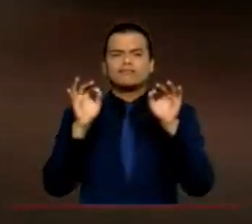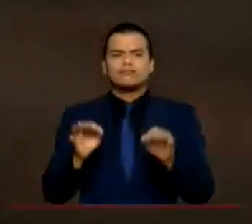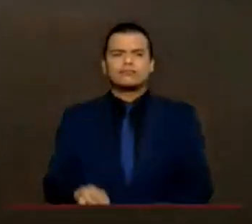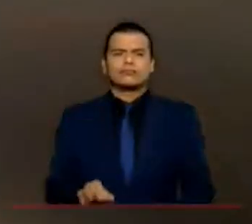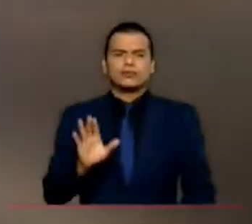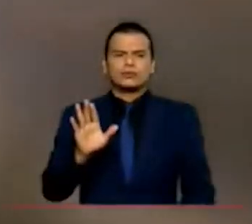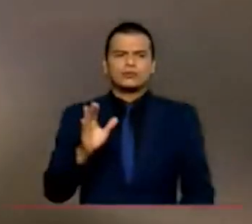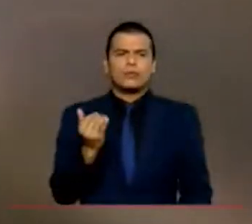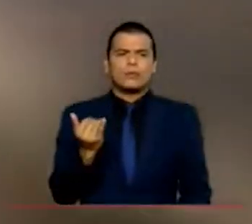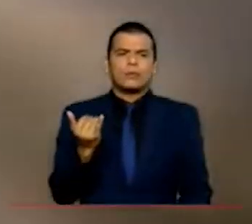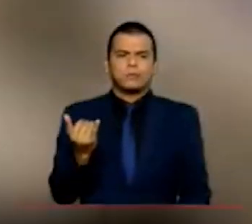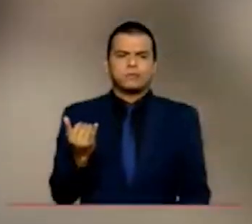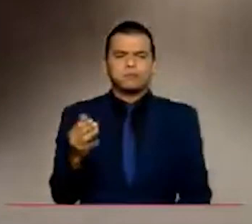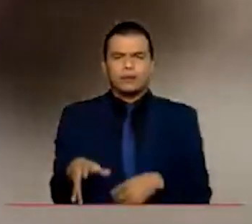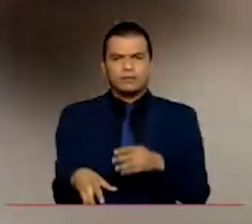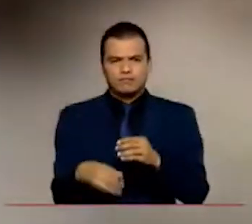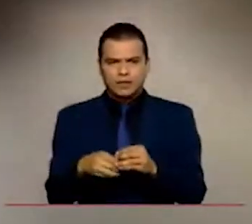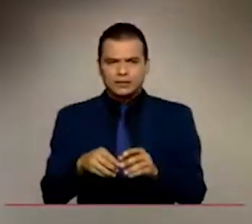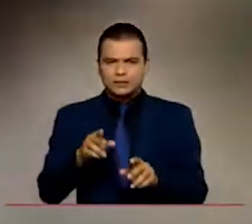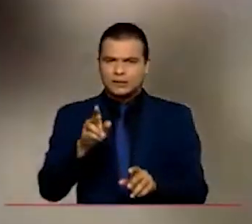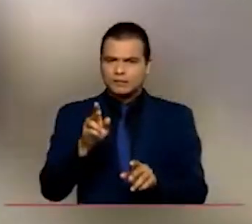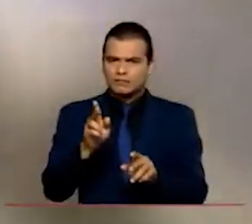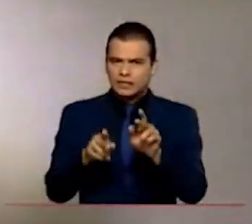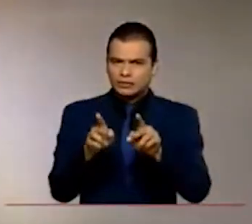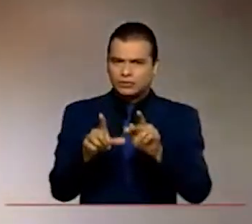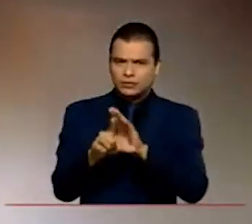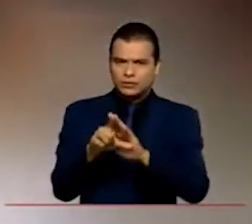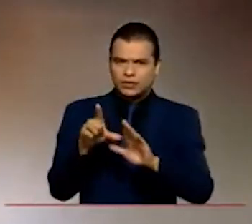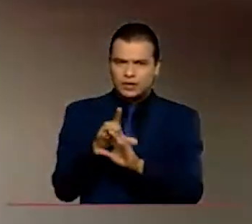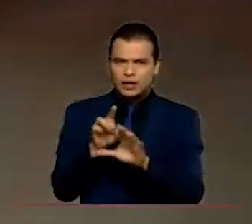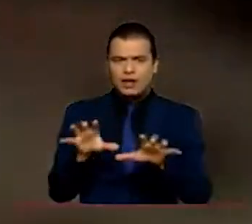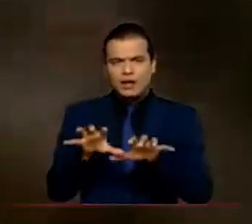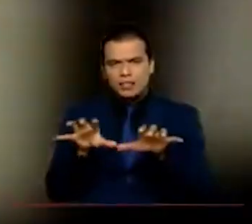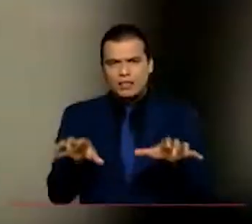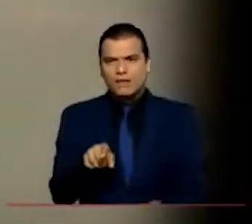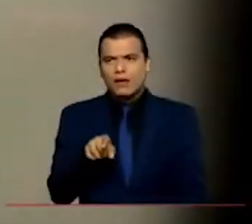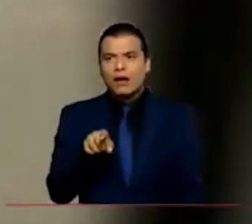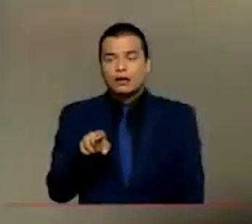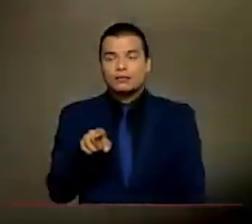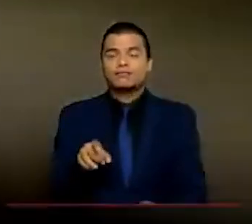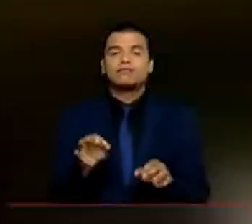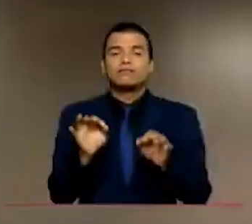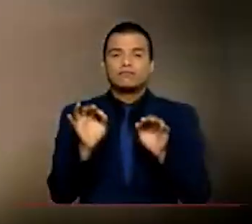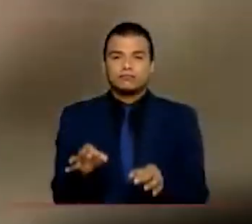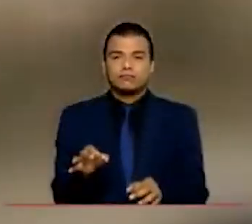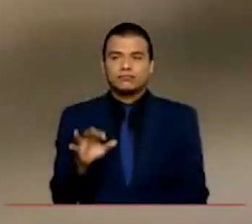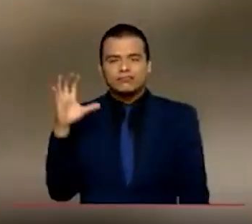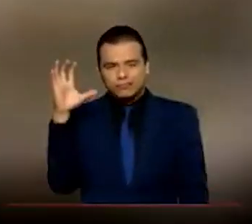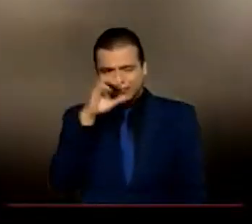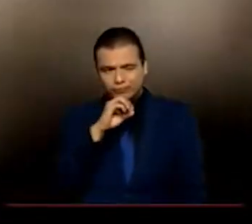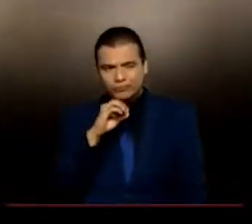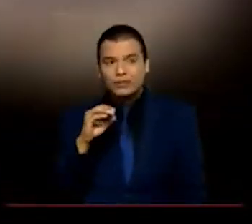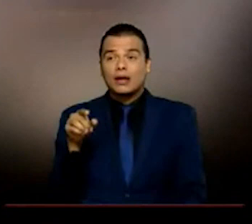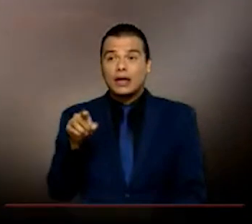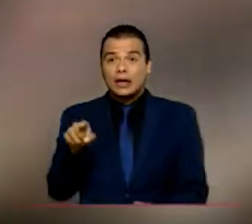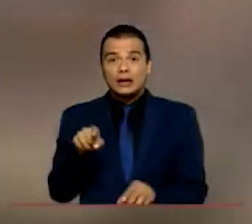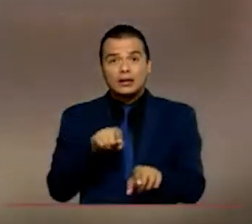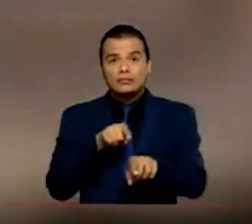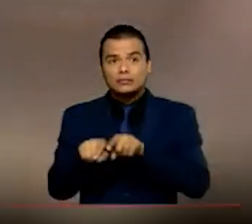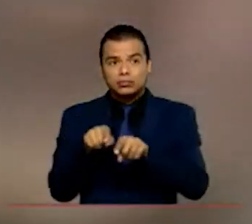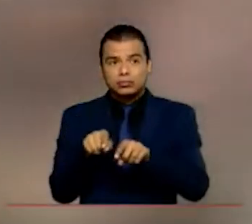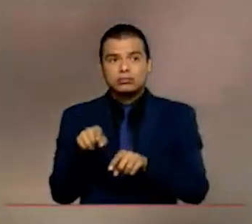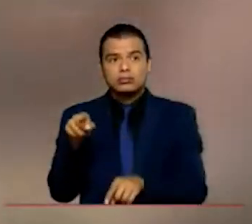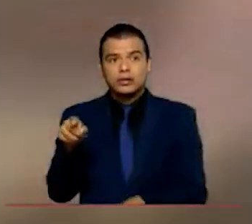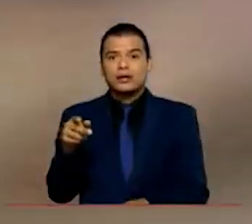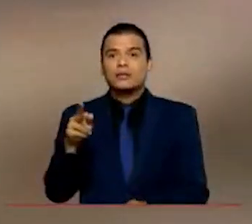mismos personas que se dedican a estas prácticas ilegales. En medio de esta acción se presentó una balacera y ataques con bombas